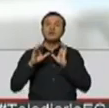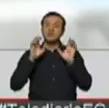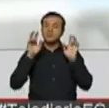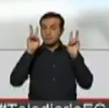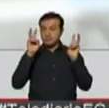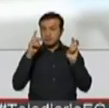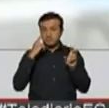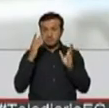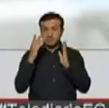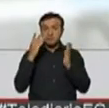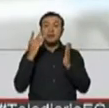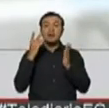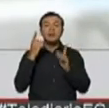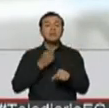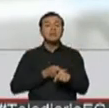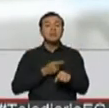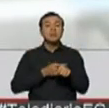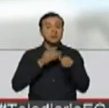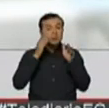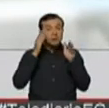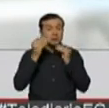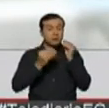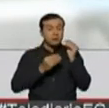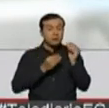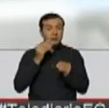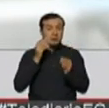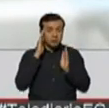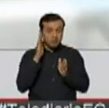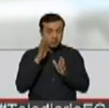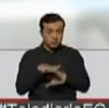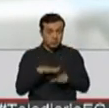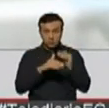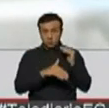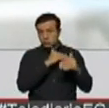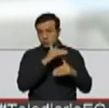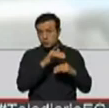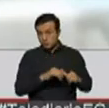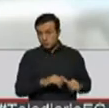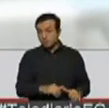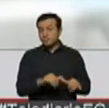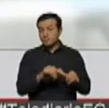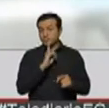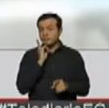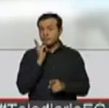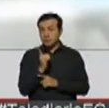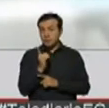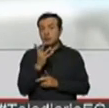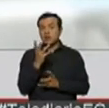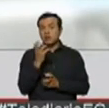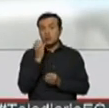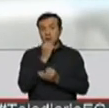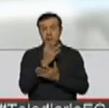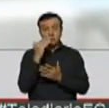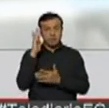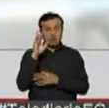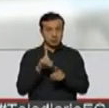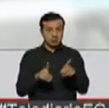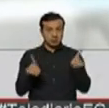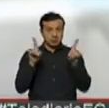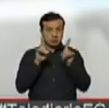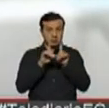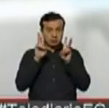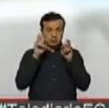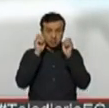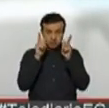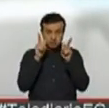poder determinar específicamente cómo va a ser la intervención en este proceso. Me gustaría proveer más datos, pero esto lo quería